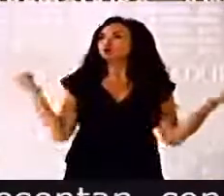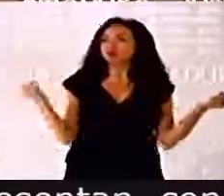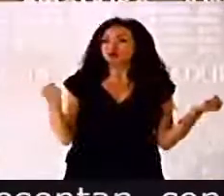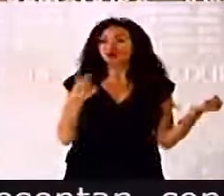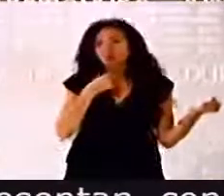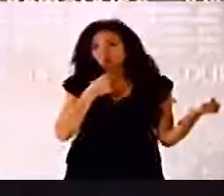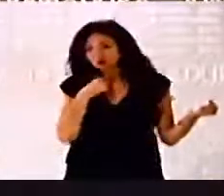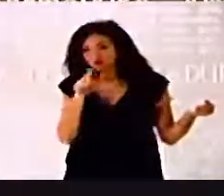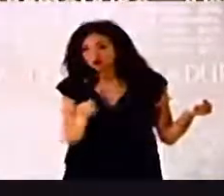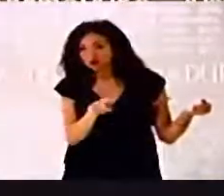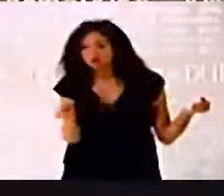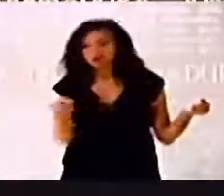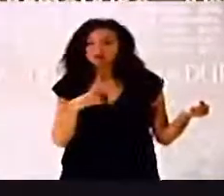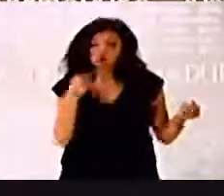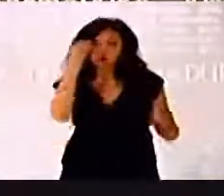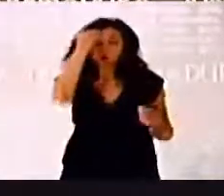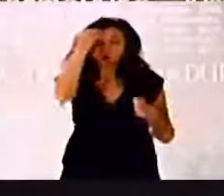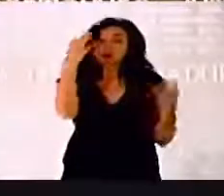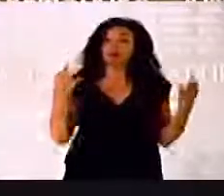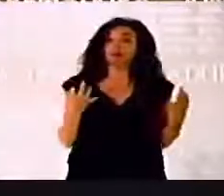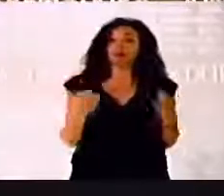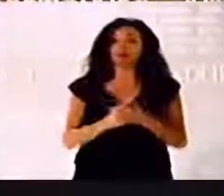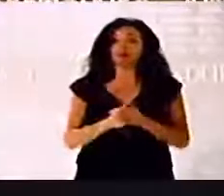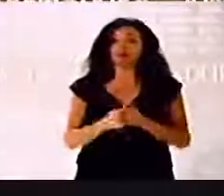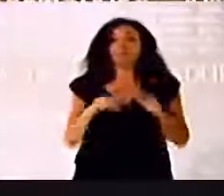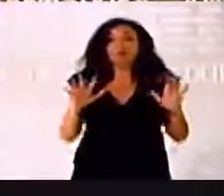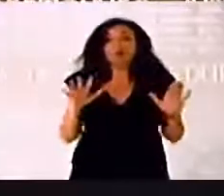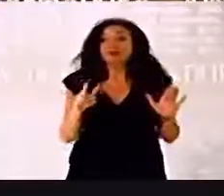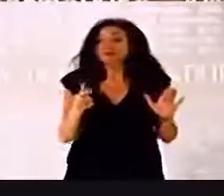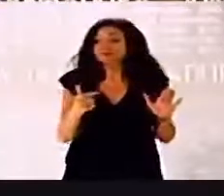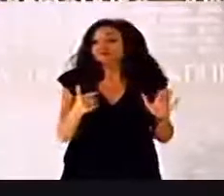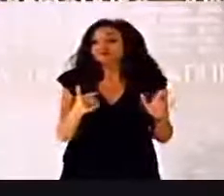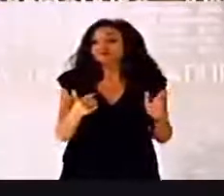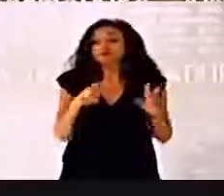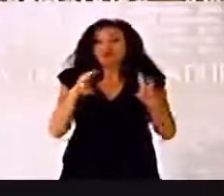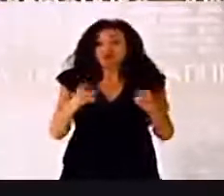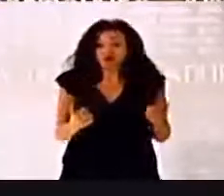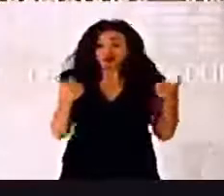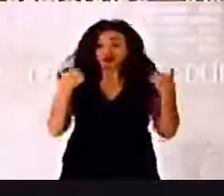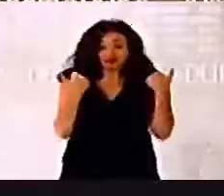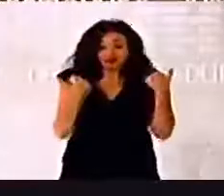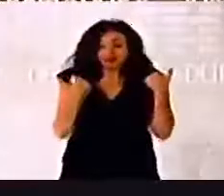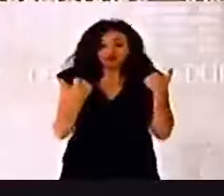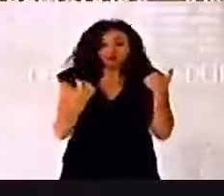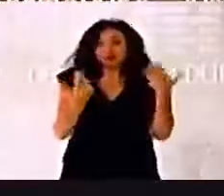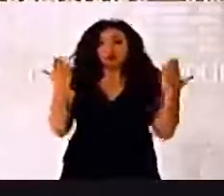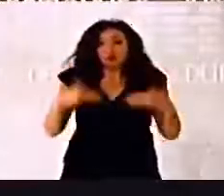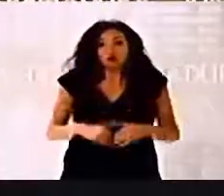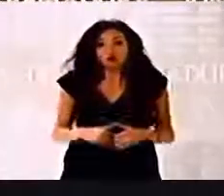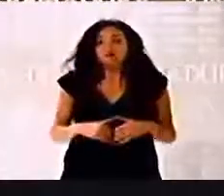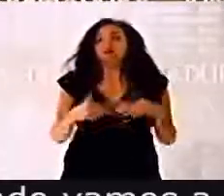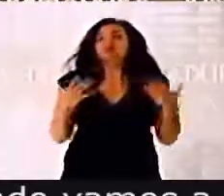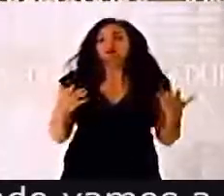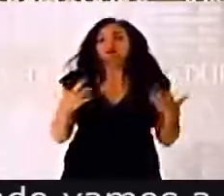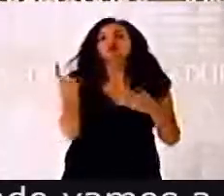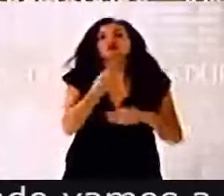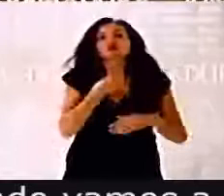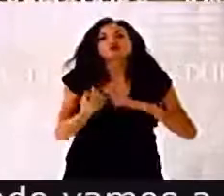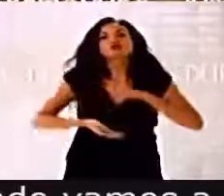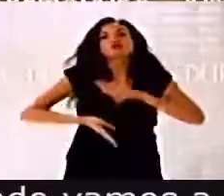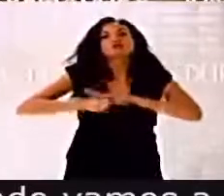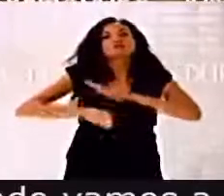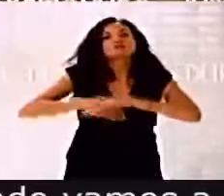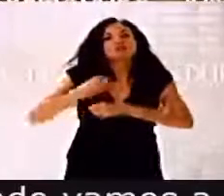Sería una pregunta que pudiéramos hacernos. Pero como ese no es nuestro tejado, nosotros vamos a seguir trabajando y